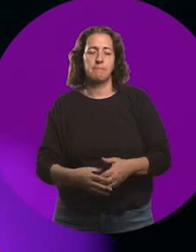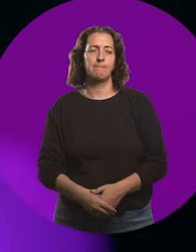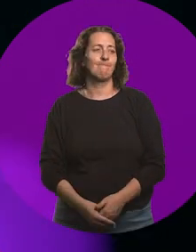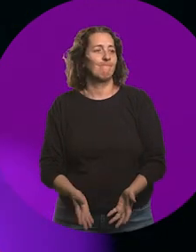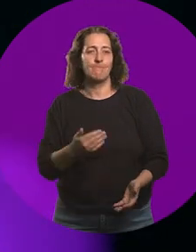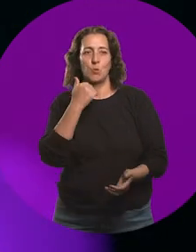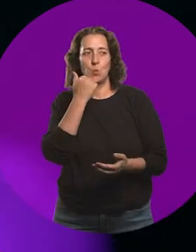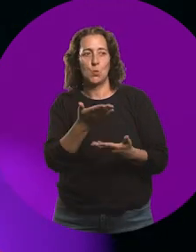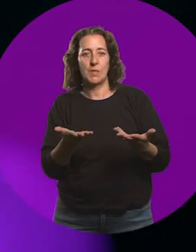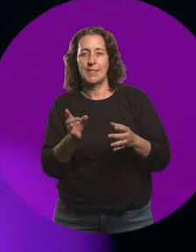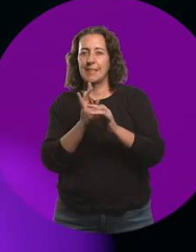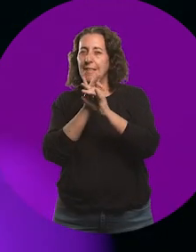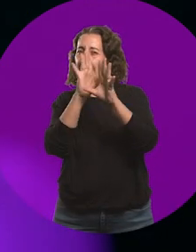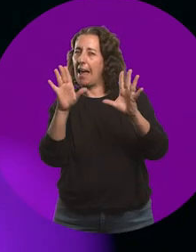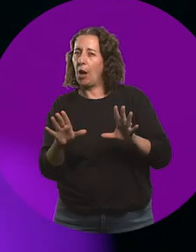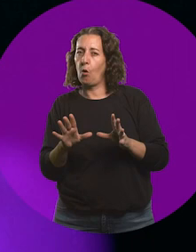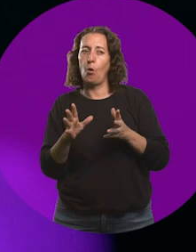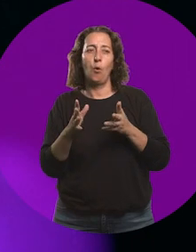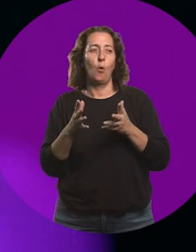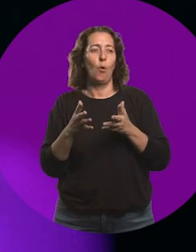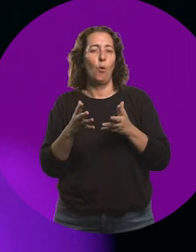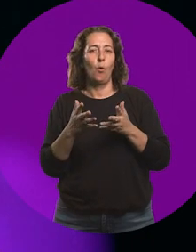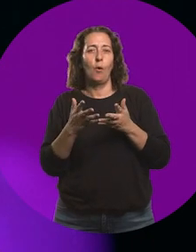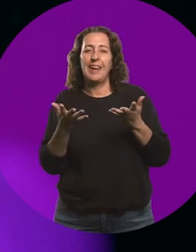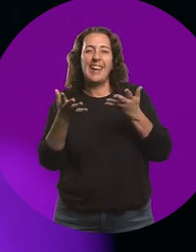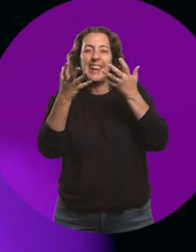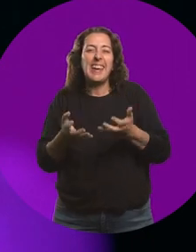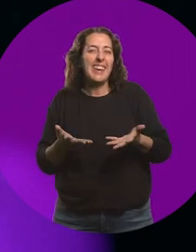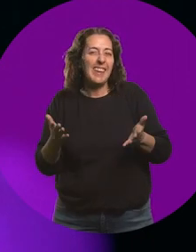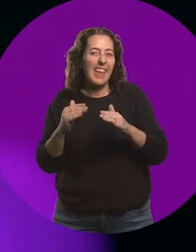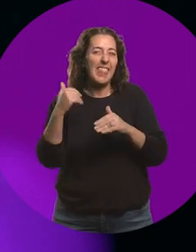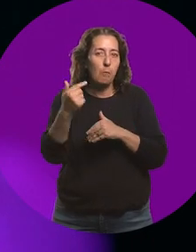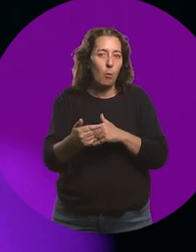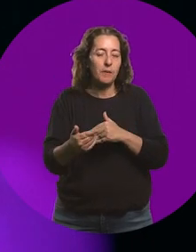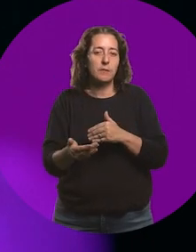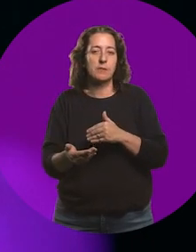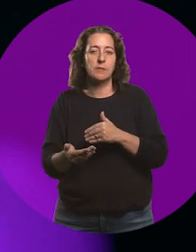No sé si tenía muy claro qué era lo que iba a pasarme después.